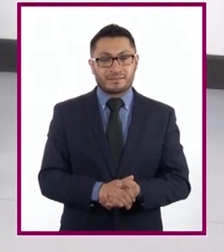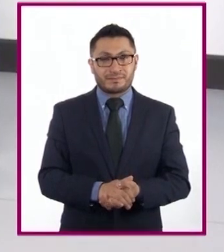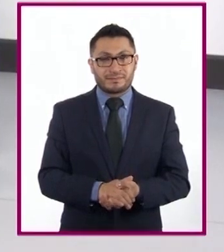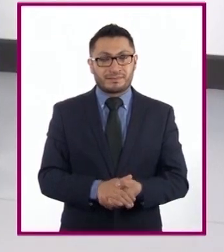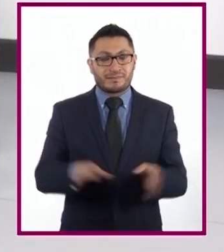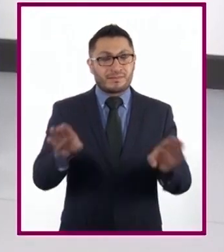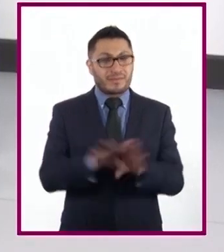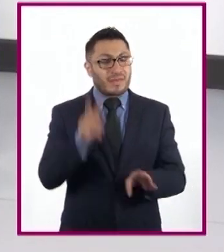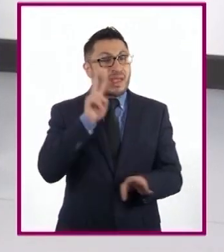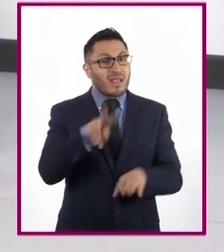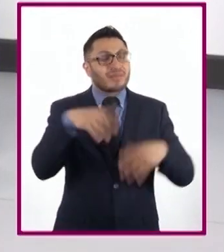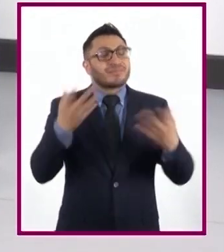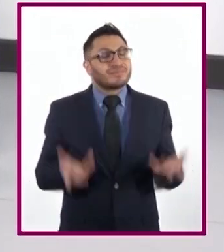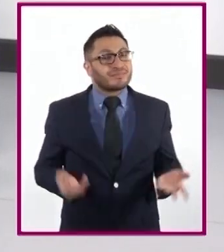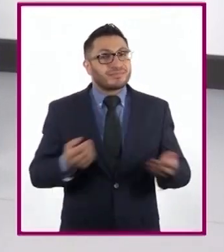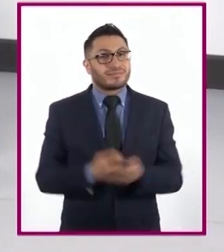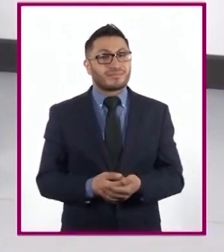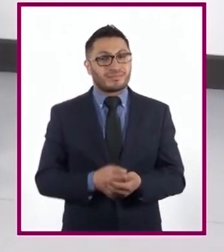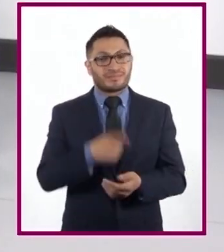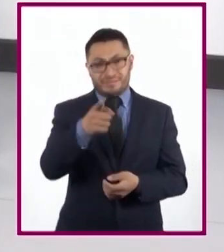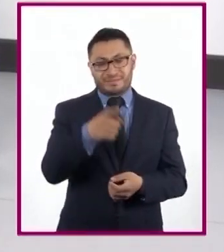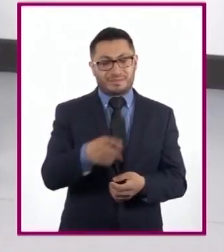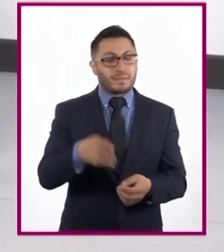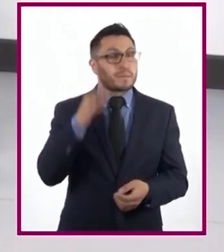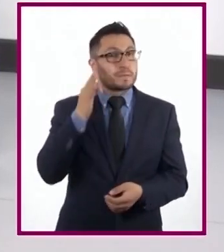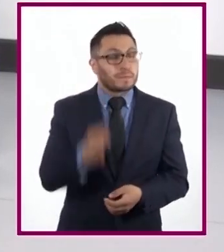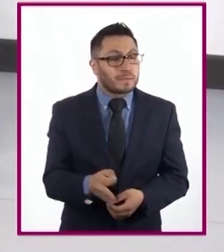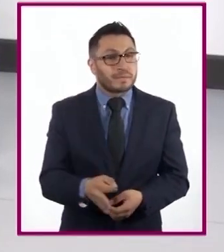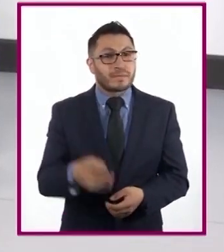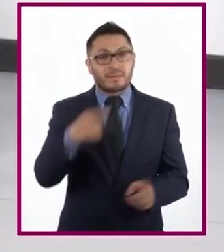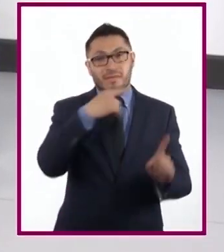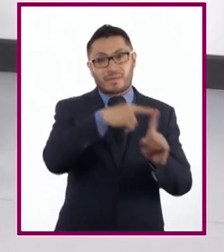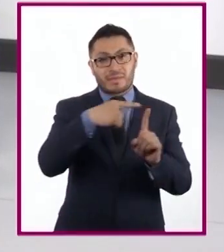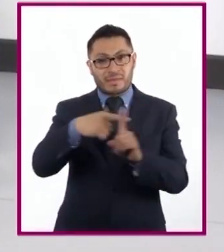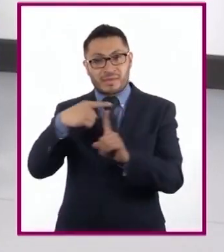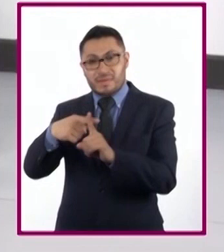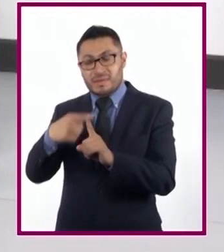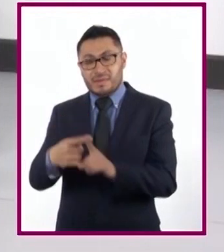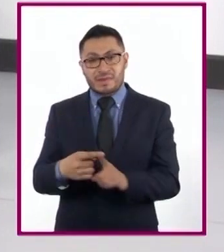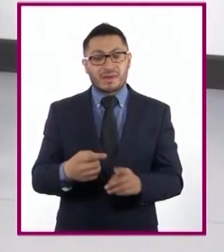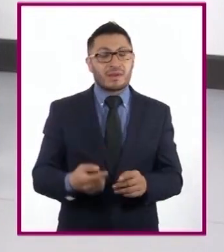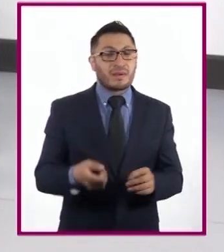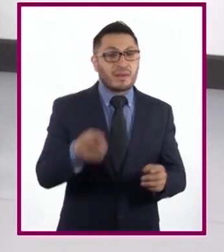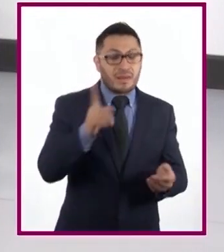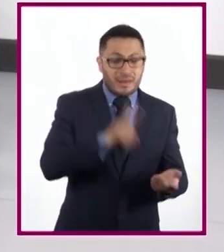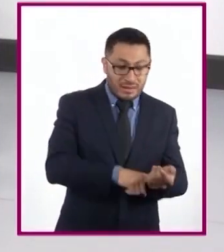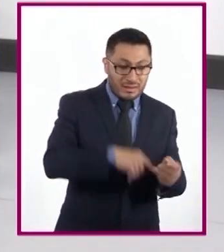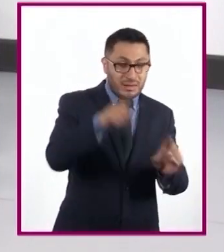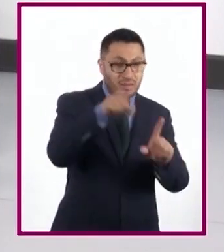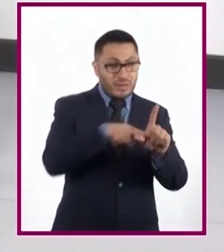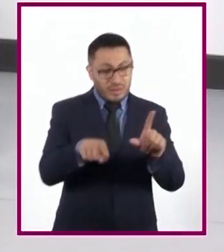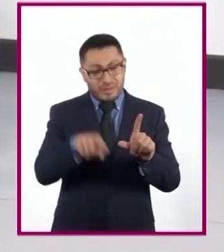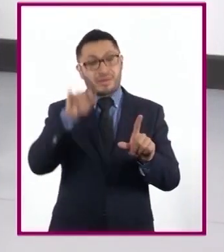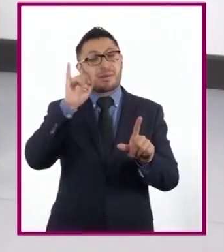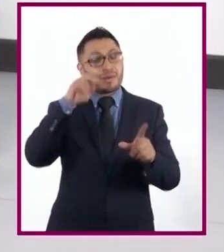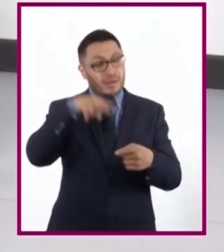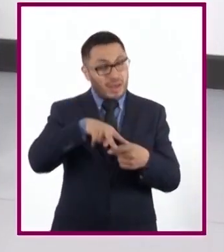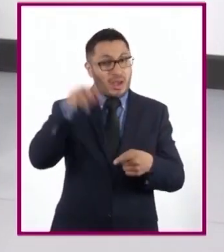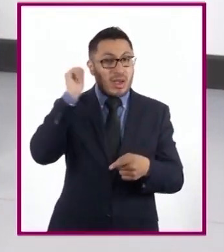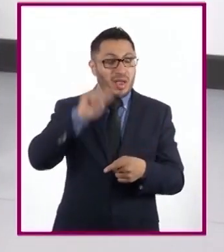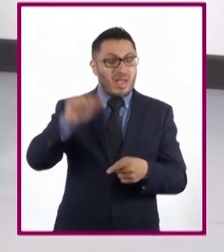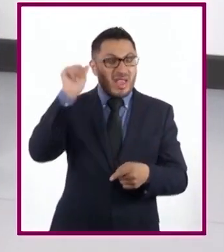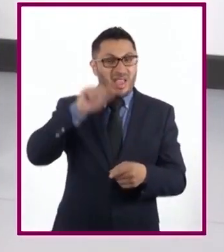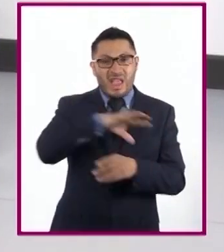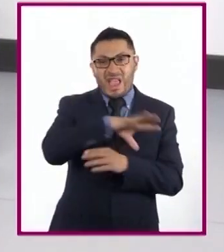¿Qué les pareció? Como pudieron confirmar, la suma de la medida de los ángulos internos de un triángulo siempre da como